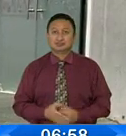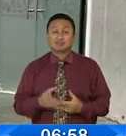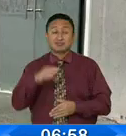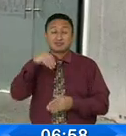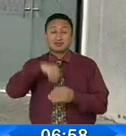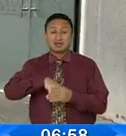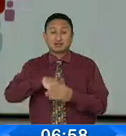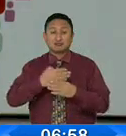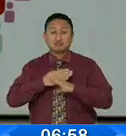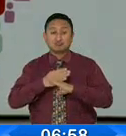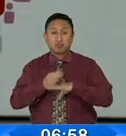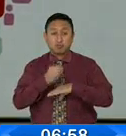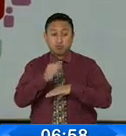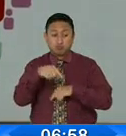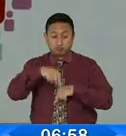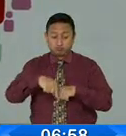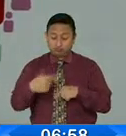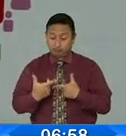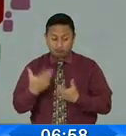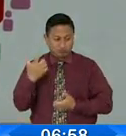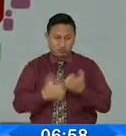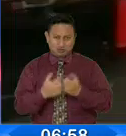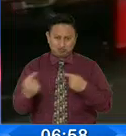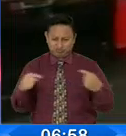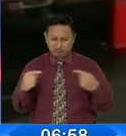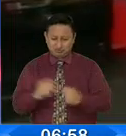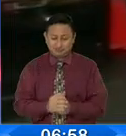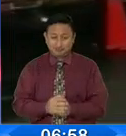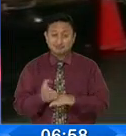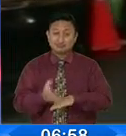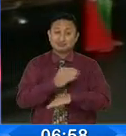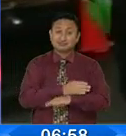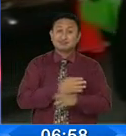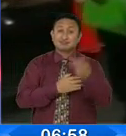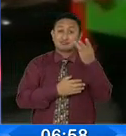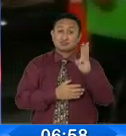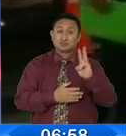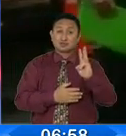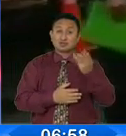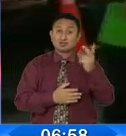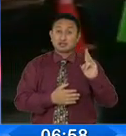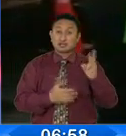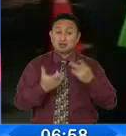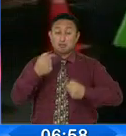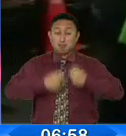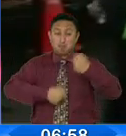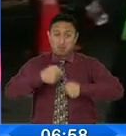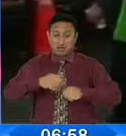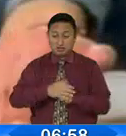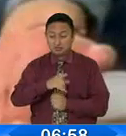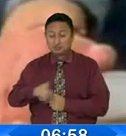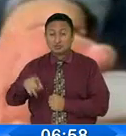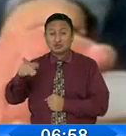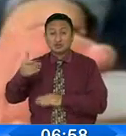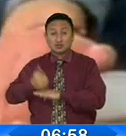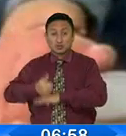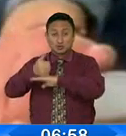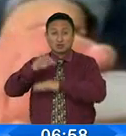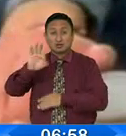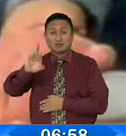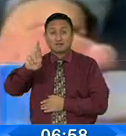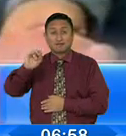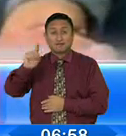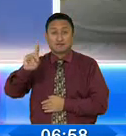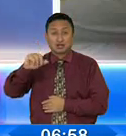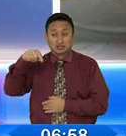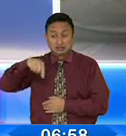del Pueblo parece no encontrar una salida tras la detención el pasado 17 de mayo de su titular Freddy Carrión, investigado por el presunto